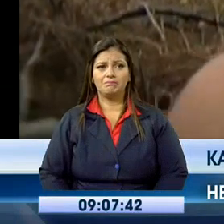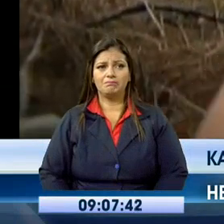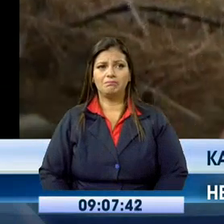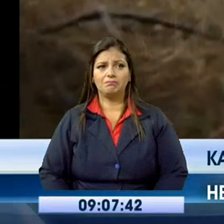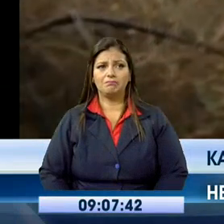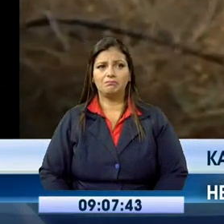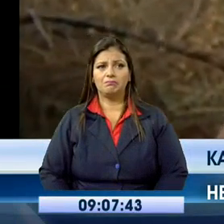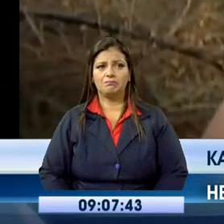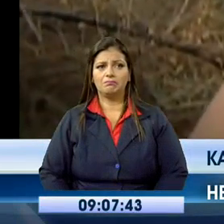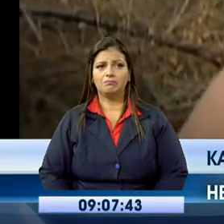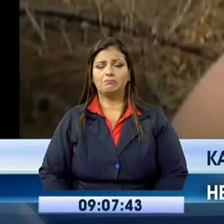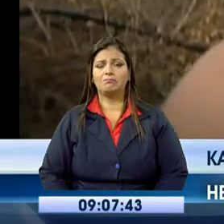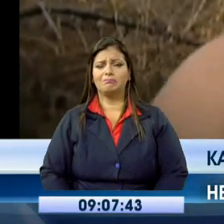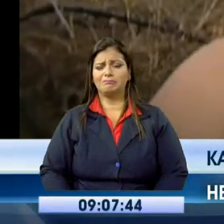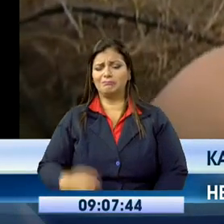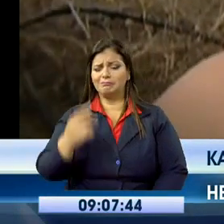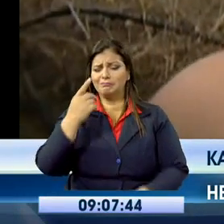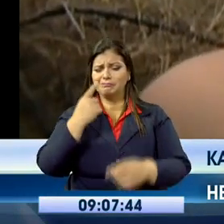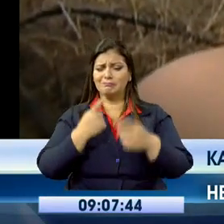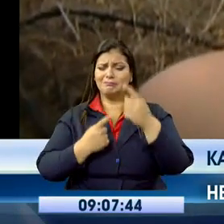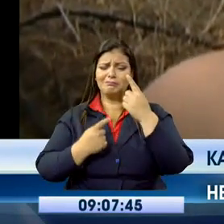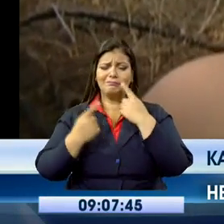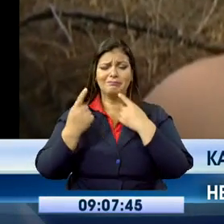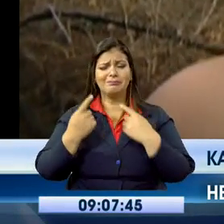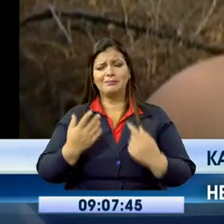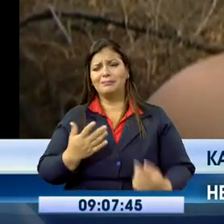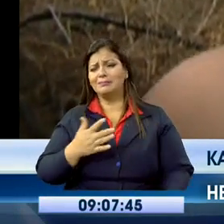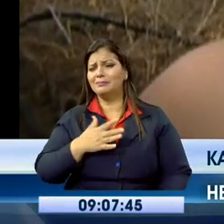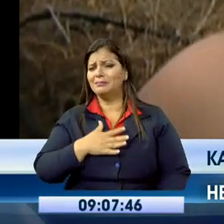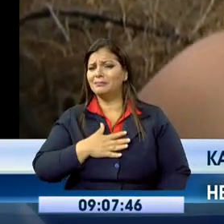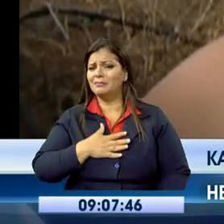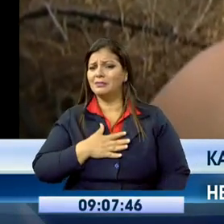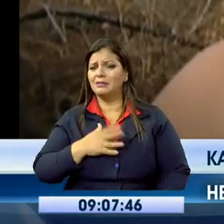Para que ya no sea. Ya no suceda.